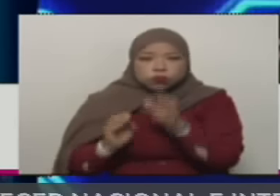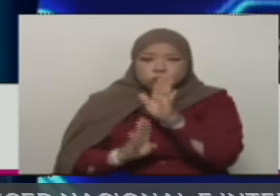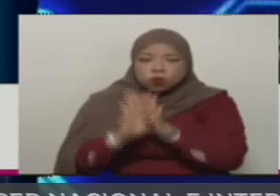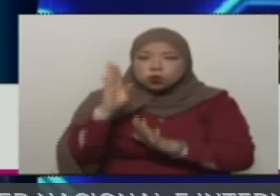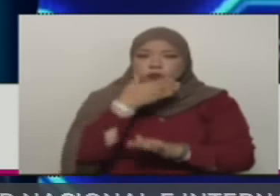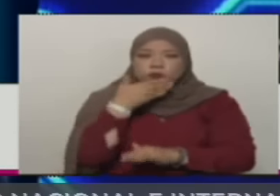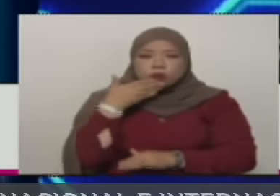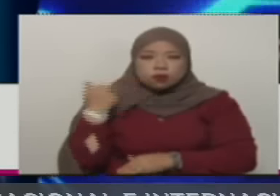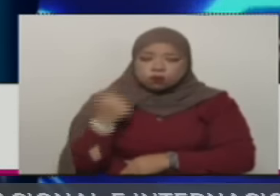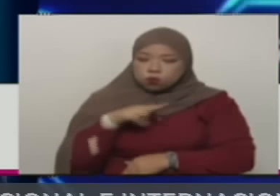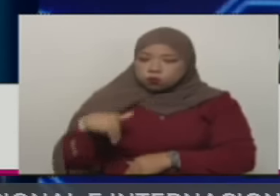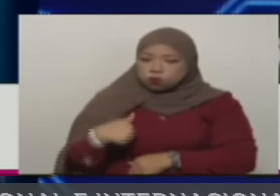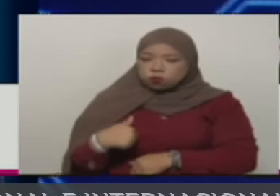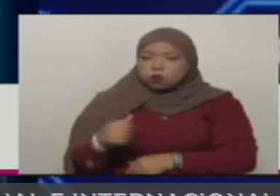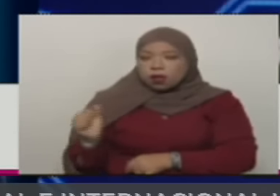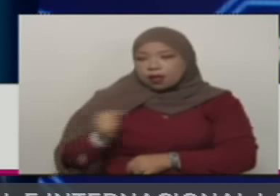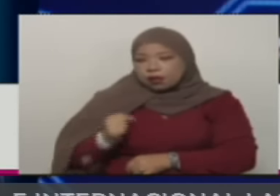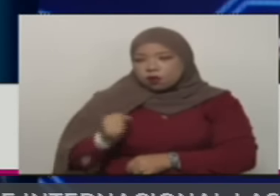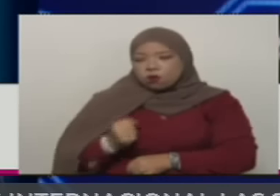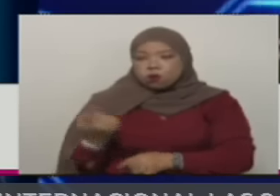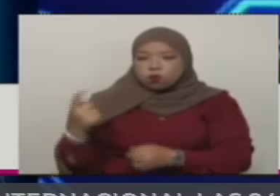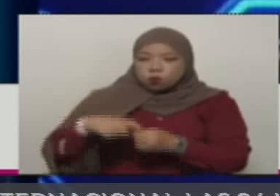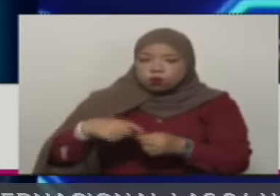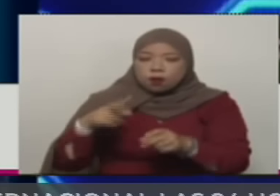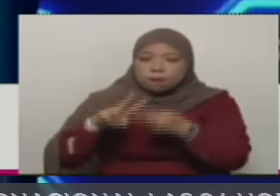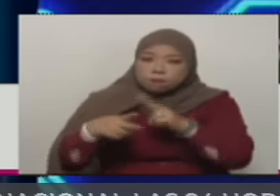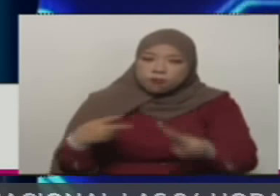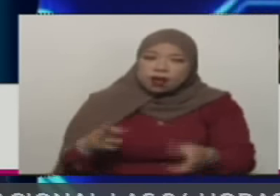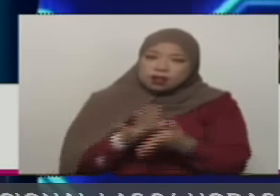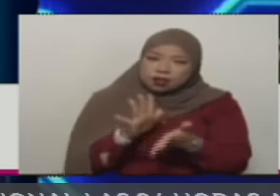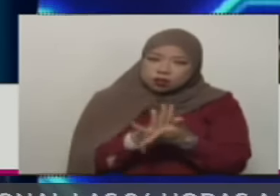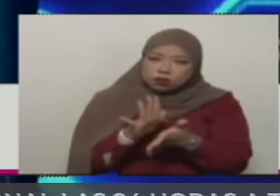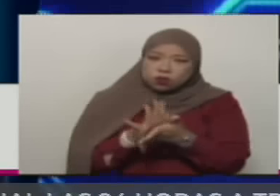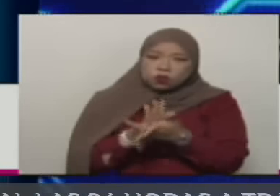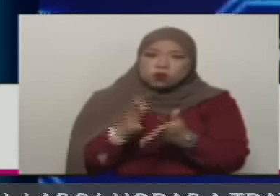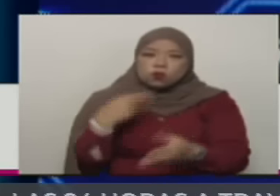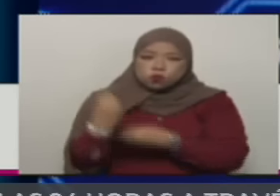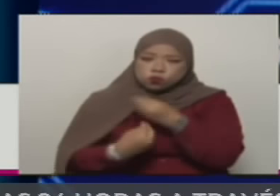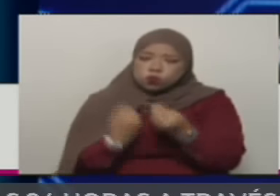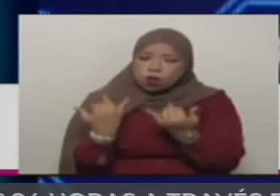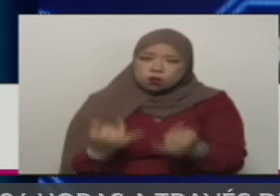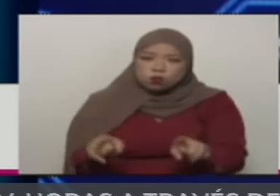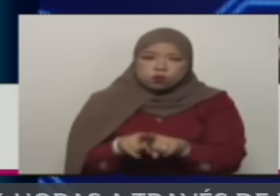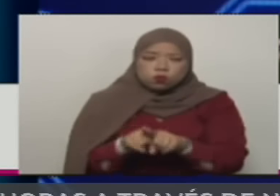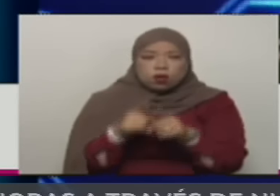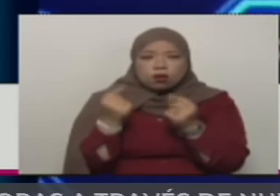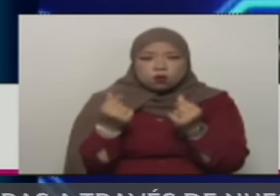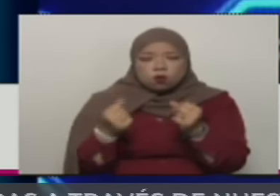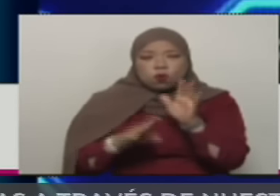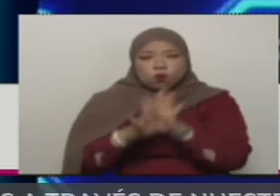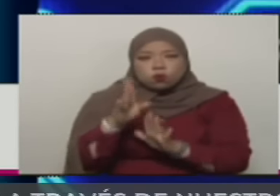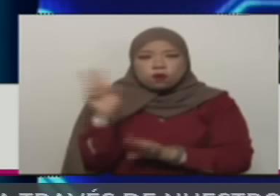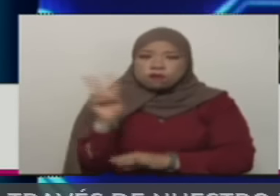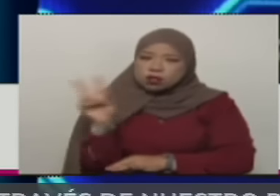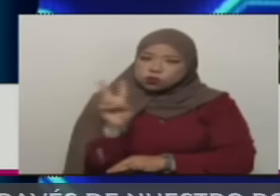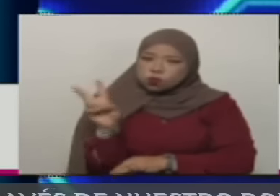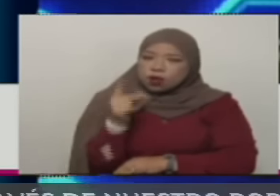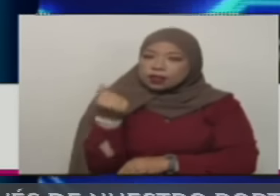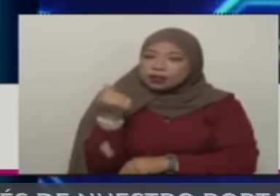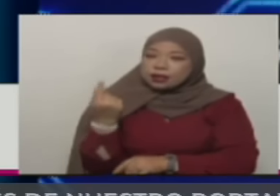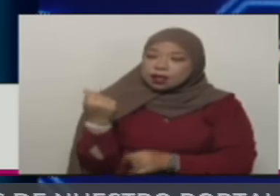y que nosotros somos la garantía de su inversión en paz y estabilidad para que reproduzcan el capital que han invertido en Venezuela.